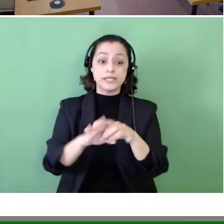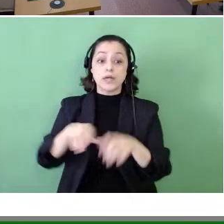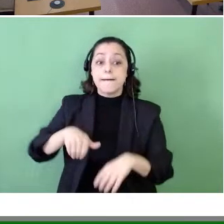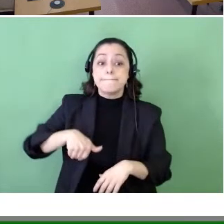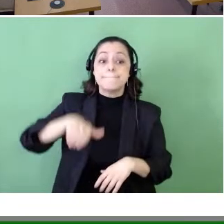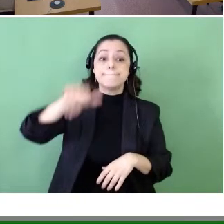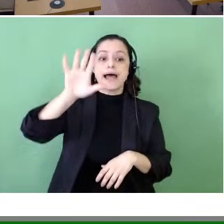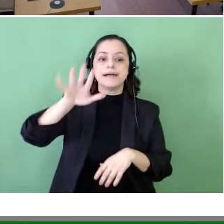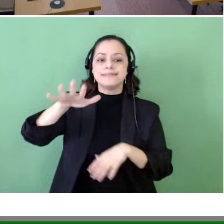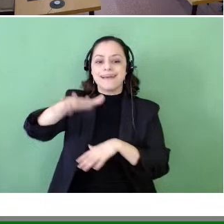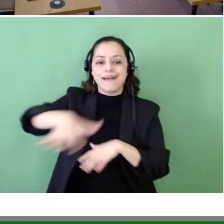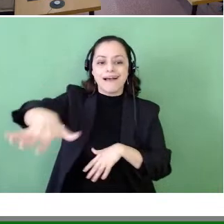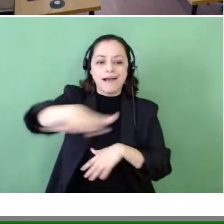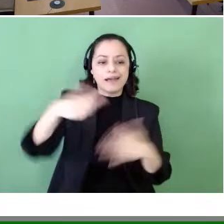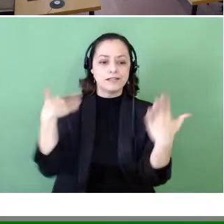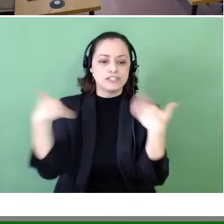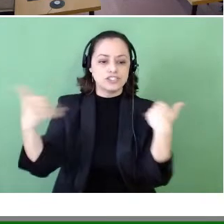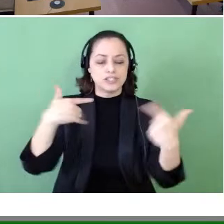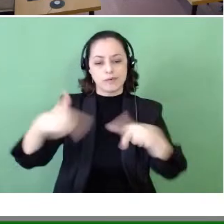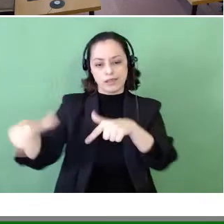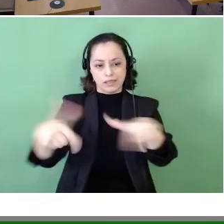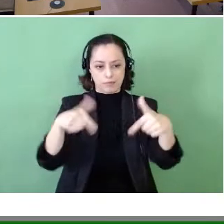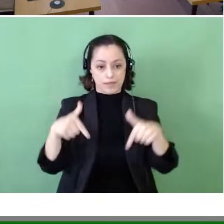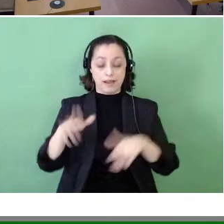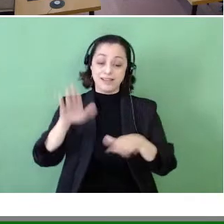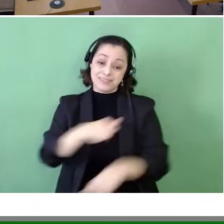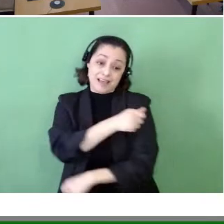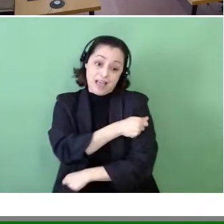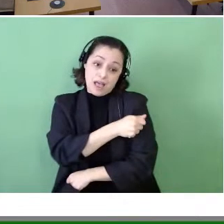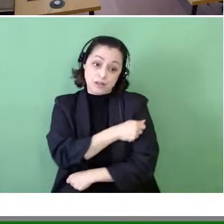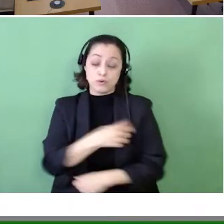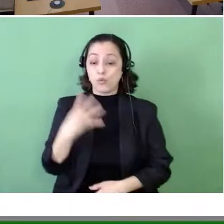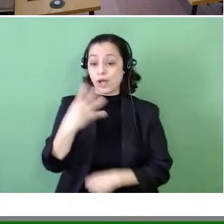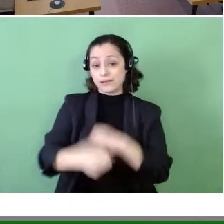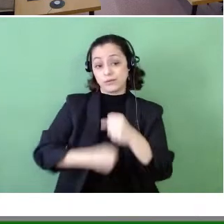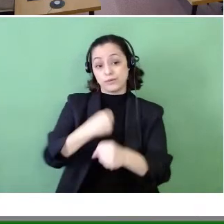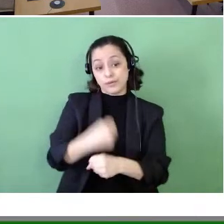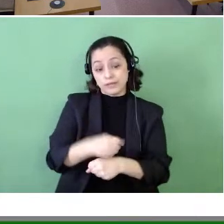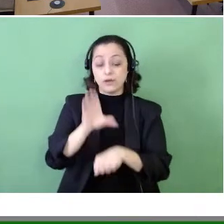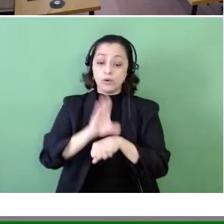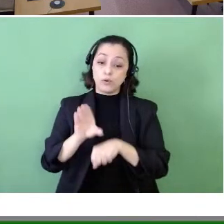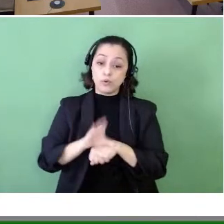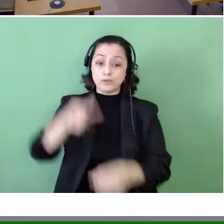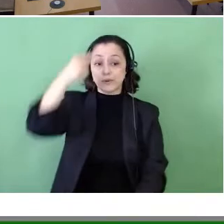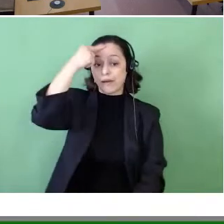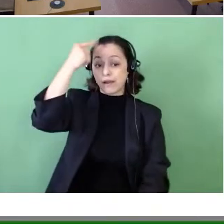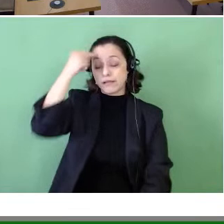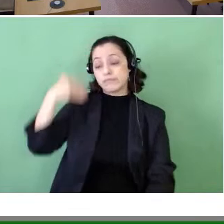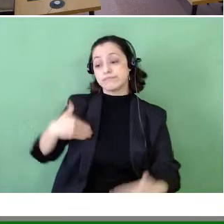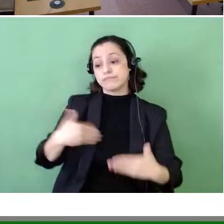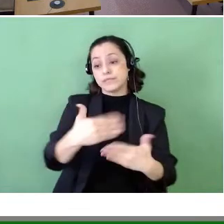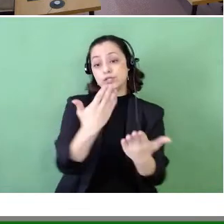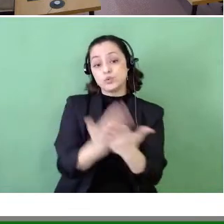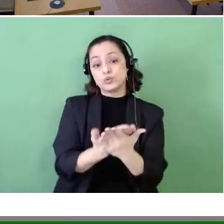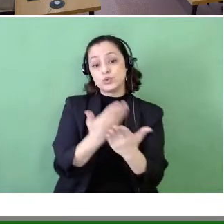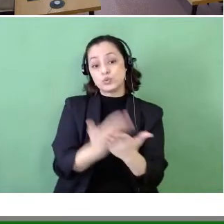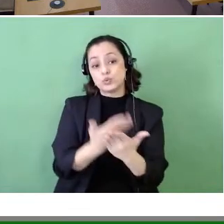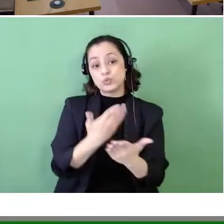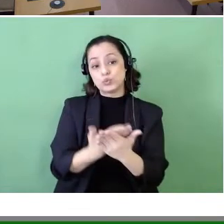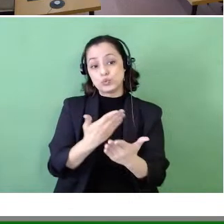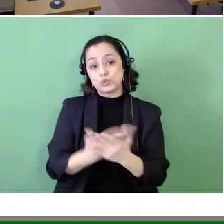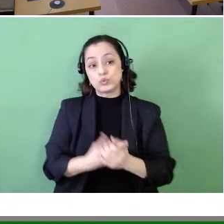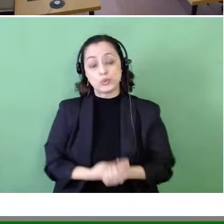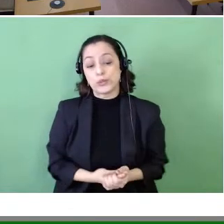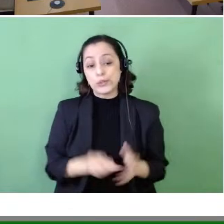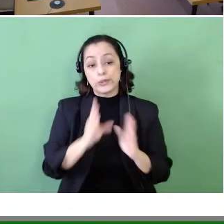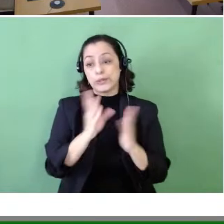sea, que el alumno a veces pasa 4 años en un curso de grado y está allí estudiando, por ejemplo, un